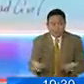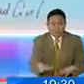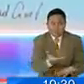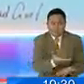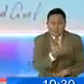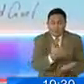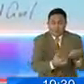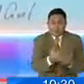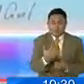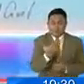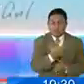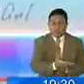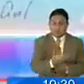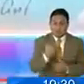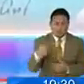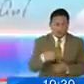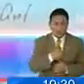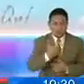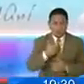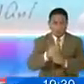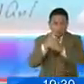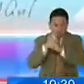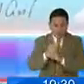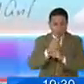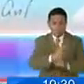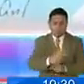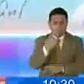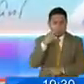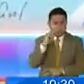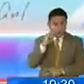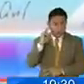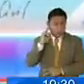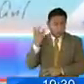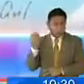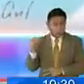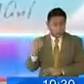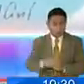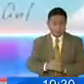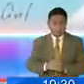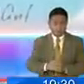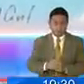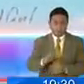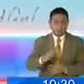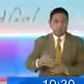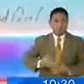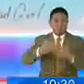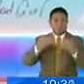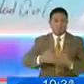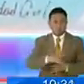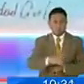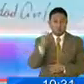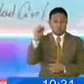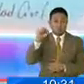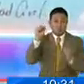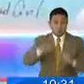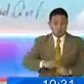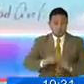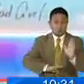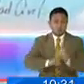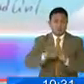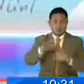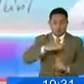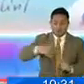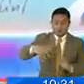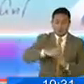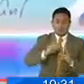este tipo de casos. Nosotros tenemos la obligación de proteger a los niños, niñas y adolescentes y garantizarles ese derecho a desenvolverse en ambientes